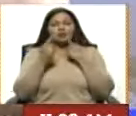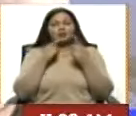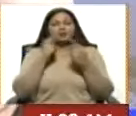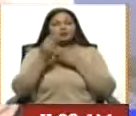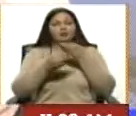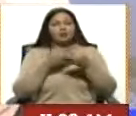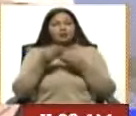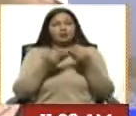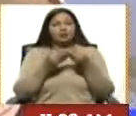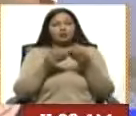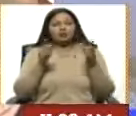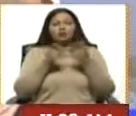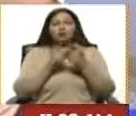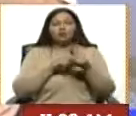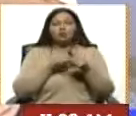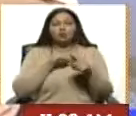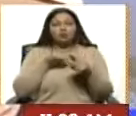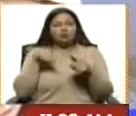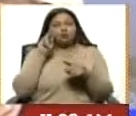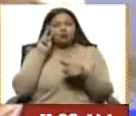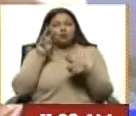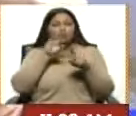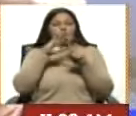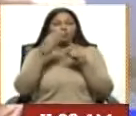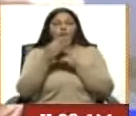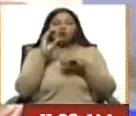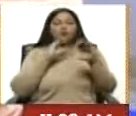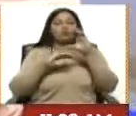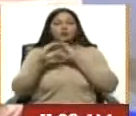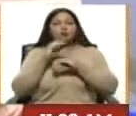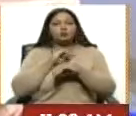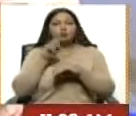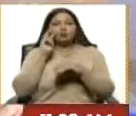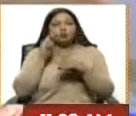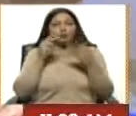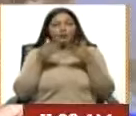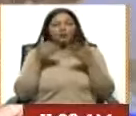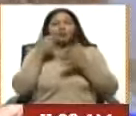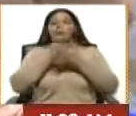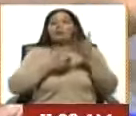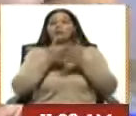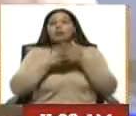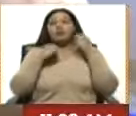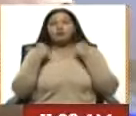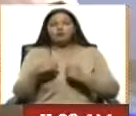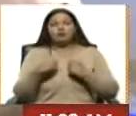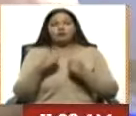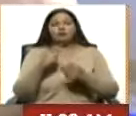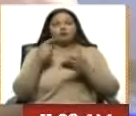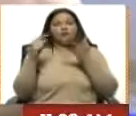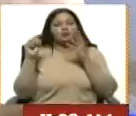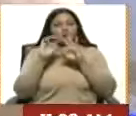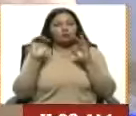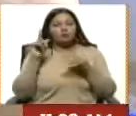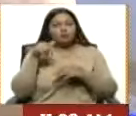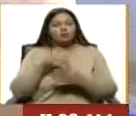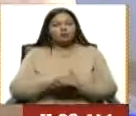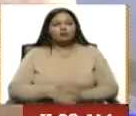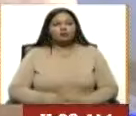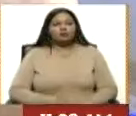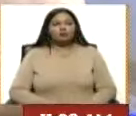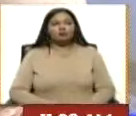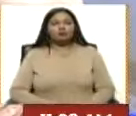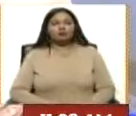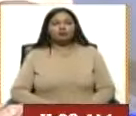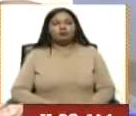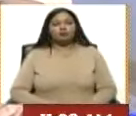poco, que nosotros veníamos de una cultura comunicacional donde tuvimos que dar también una gran batalla, pero contra grandes medios. Ahora, en este